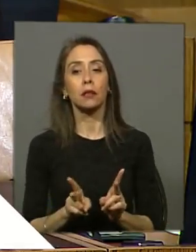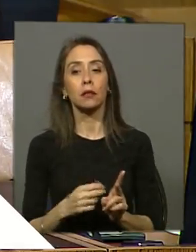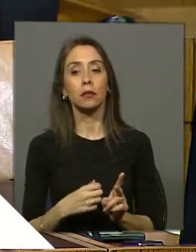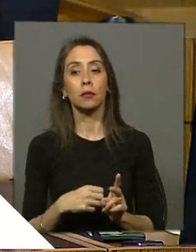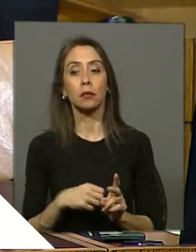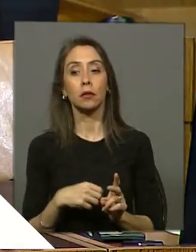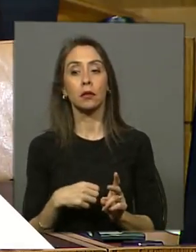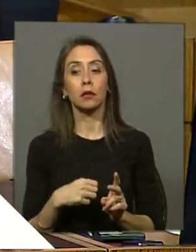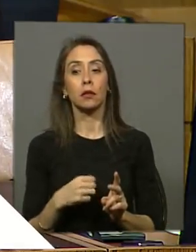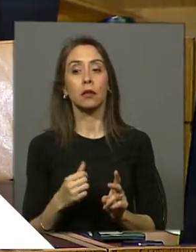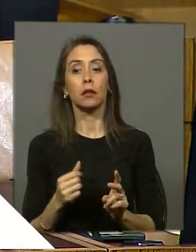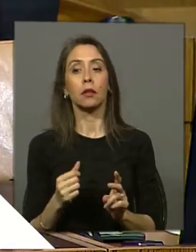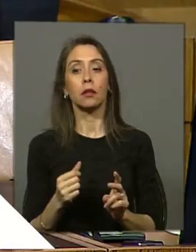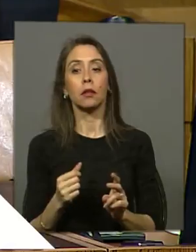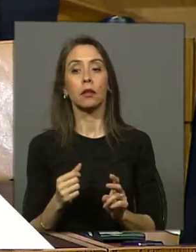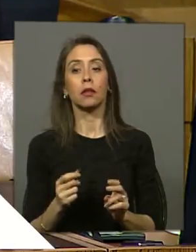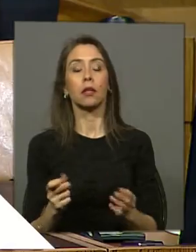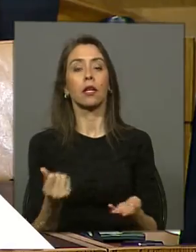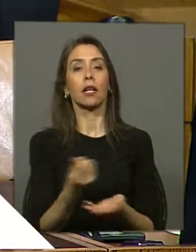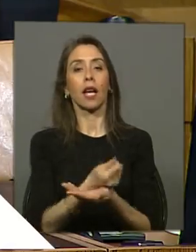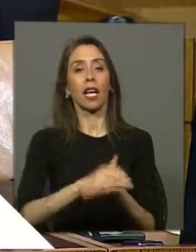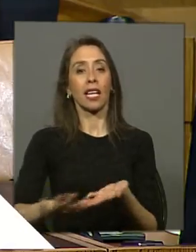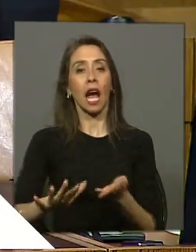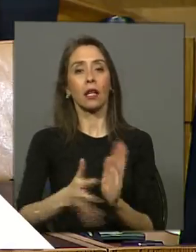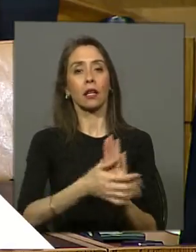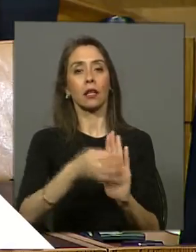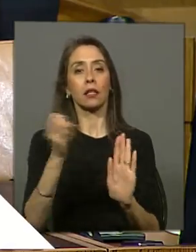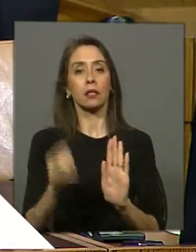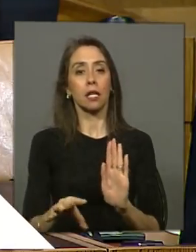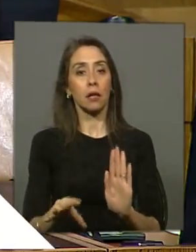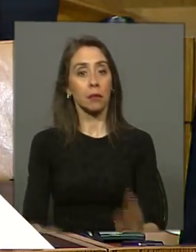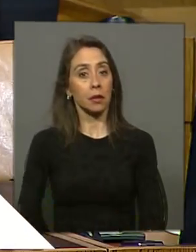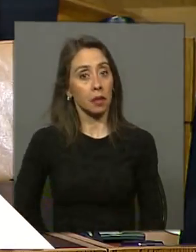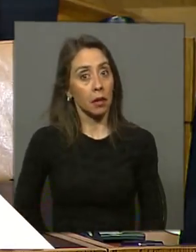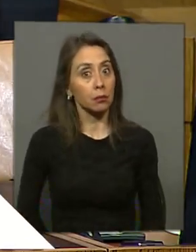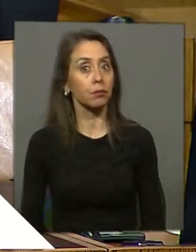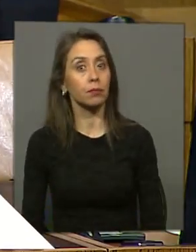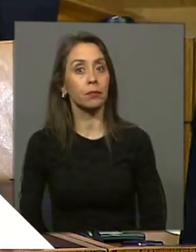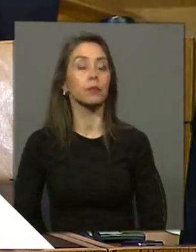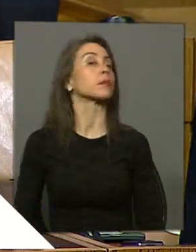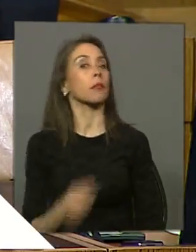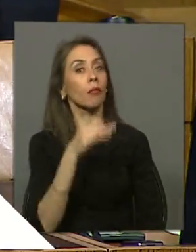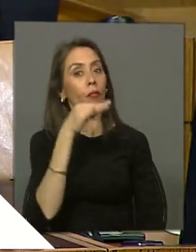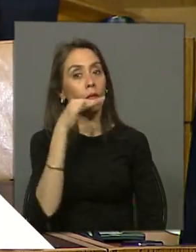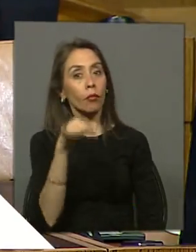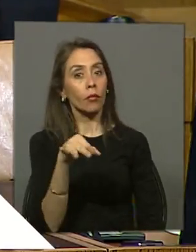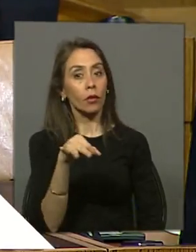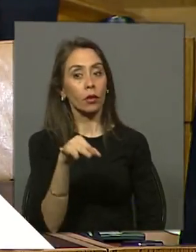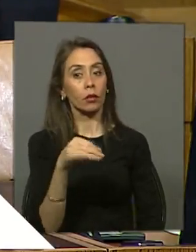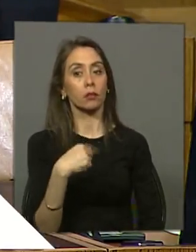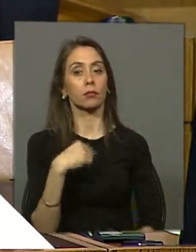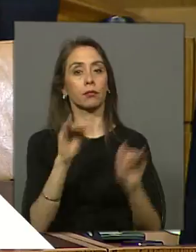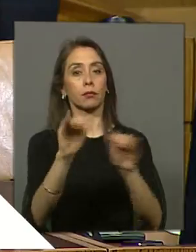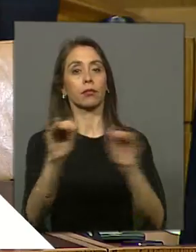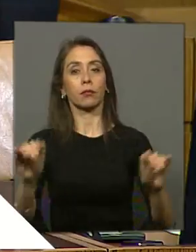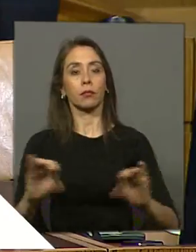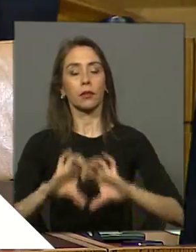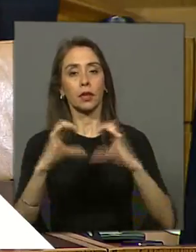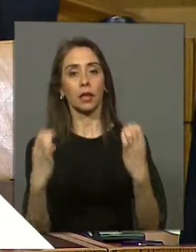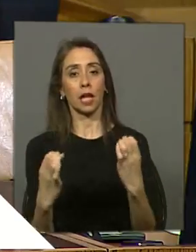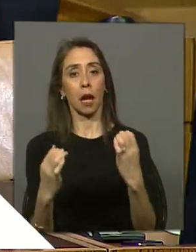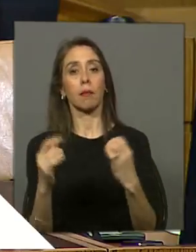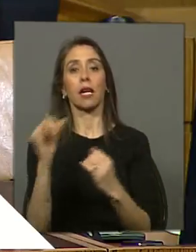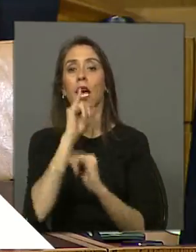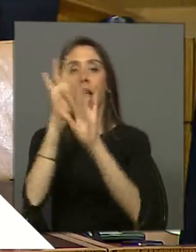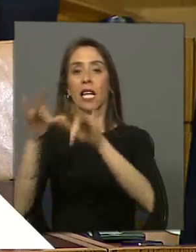es decir toda gratuidad se elimina por todas estas razones yo quiero señalar que yo llamo a esta cámara a rechazar